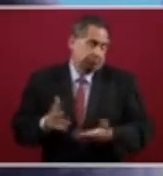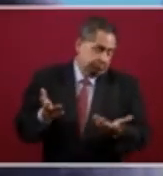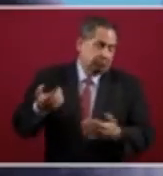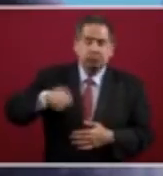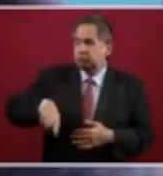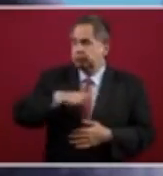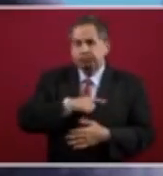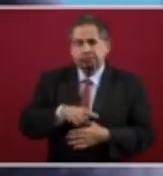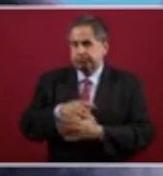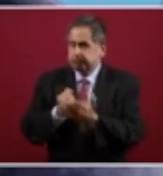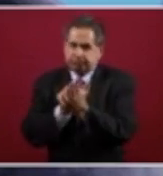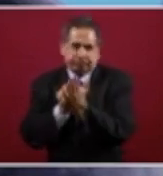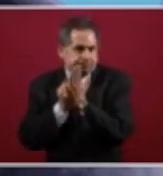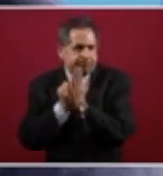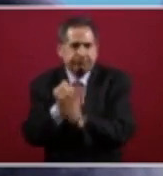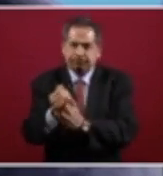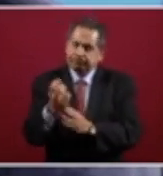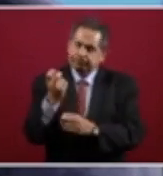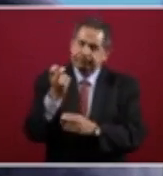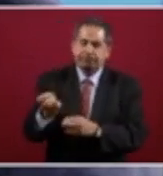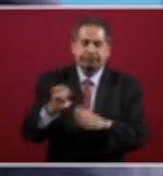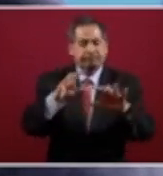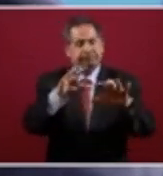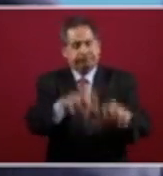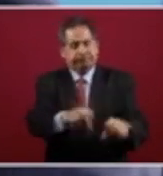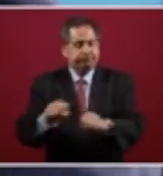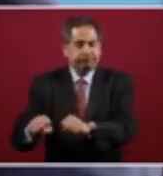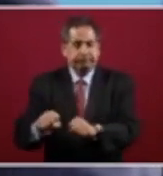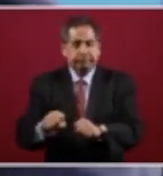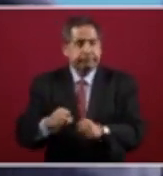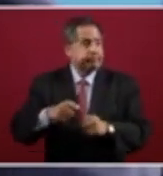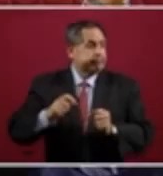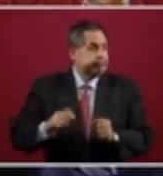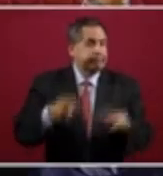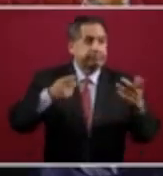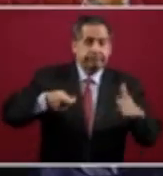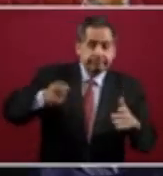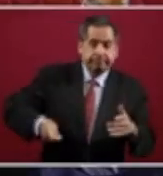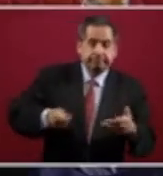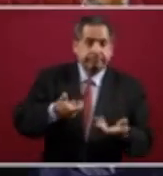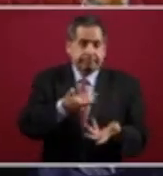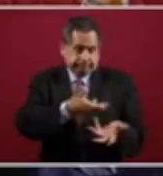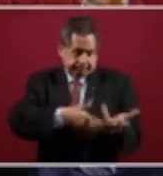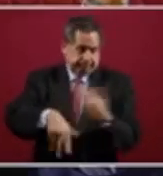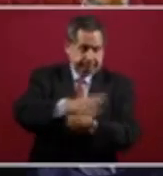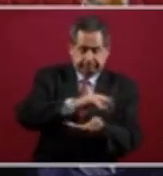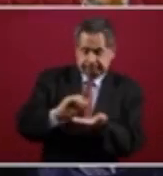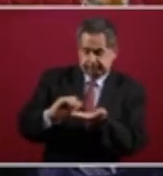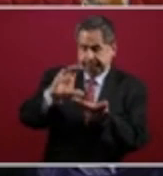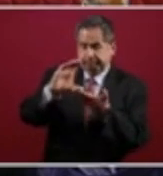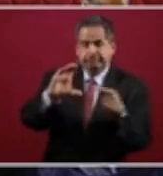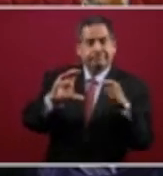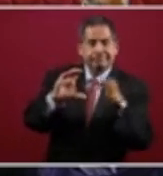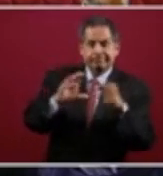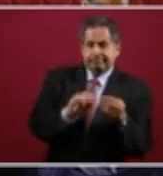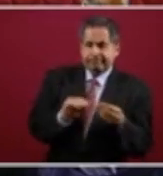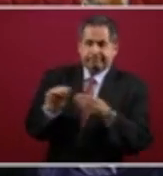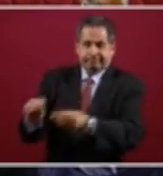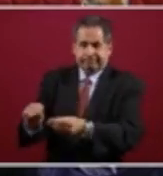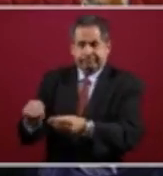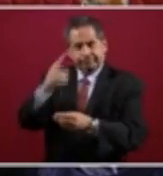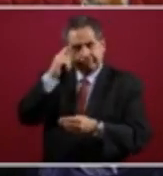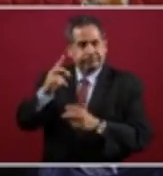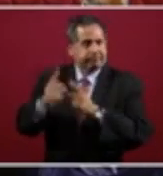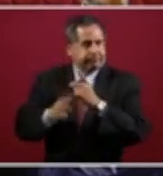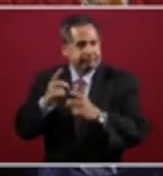relampaguee, vamos a transformar esta propiedad en recursos que se vayan a los deportistas mexicanos, que llevan aproximadamente 80 medallas